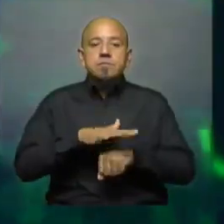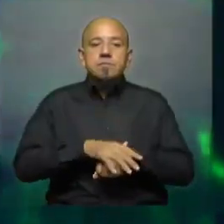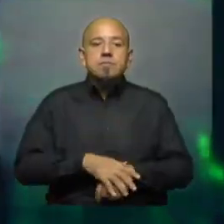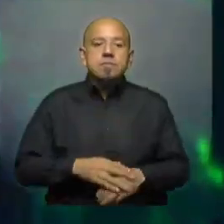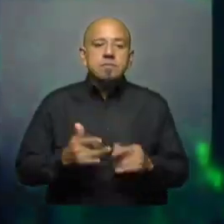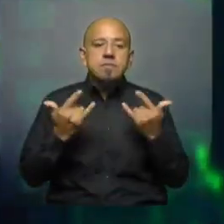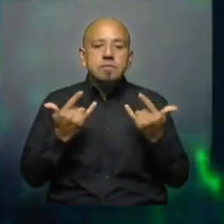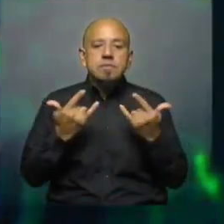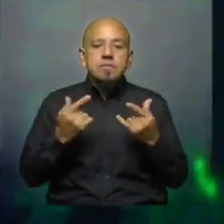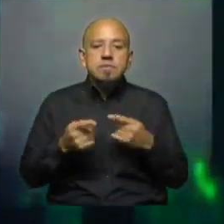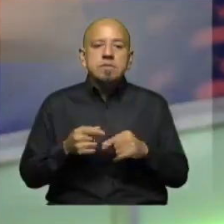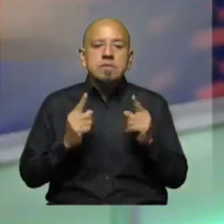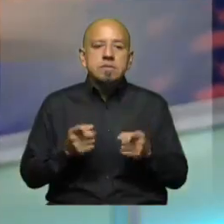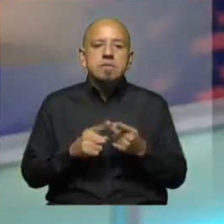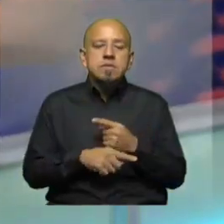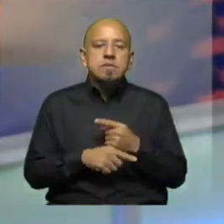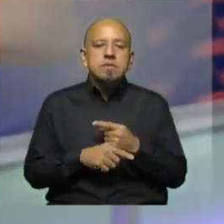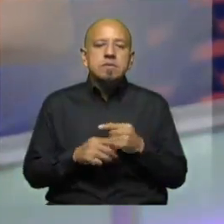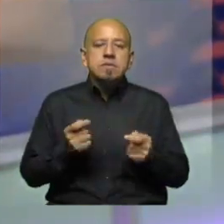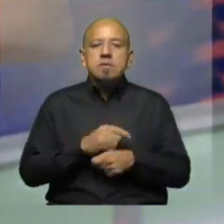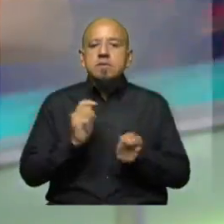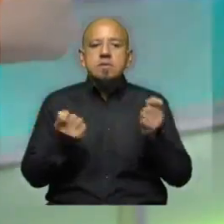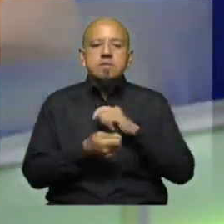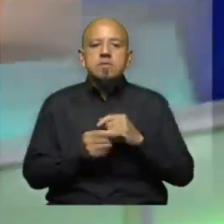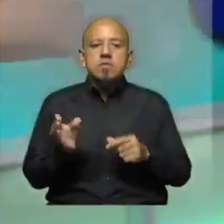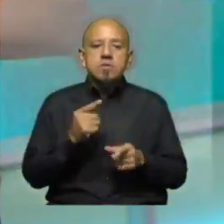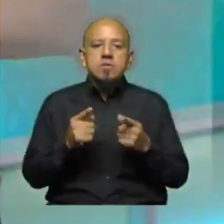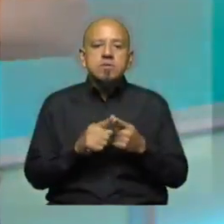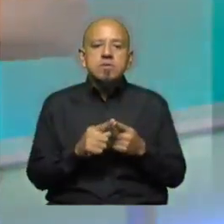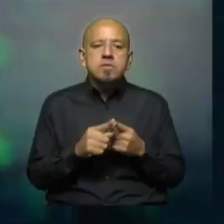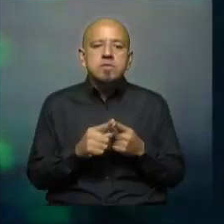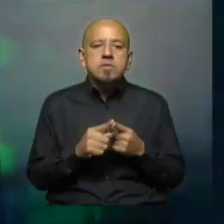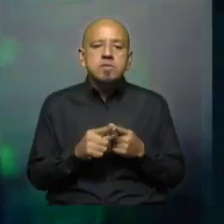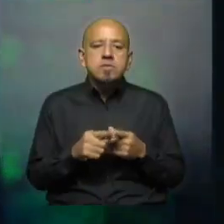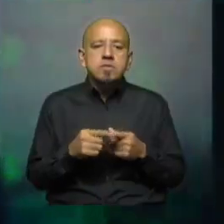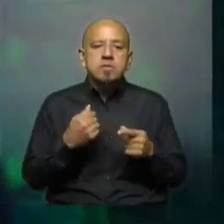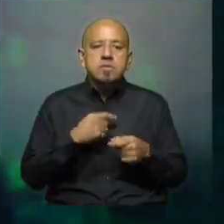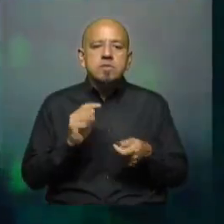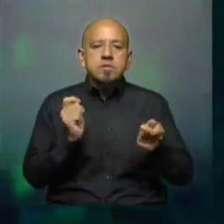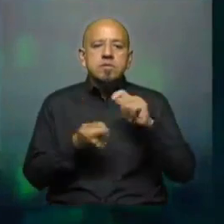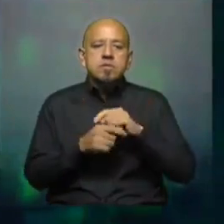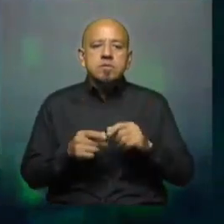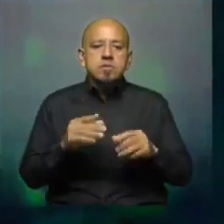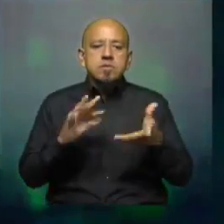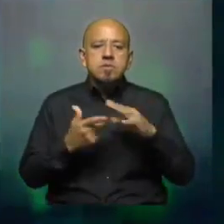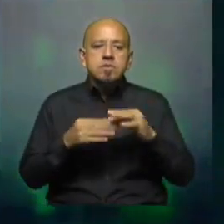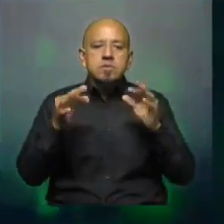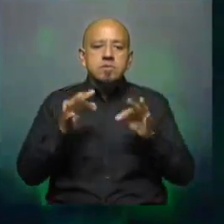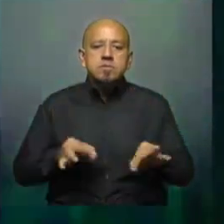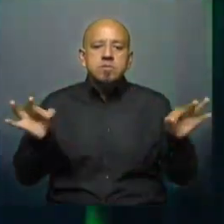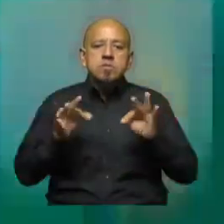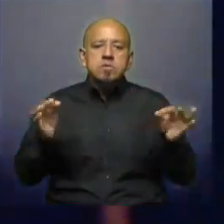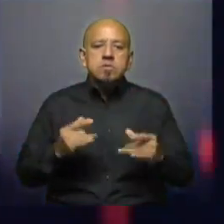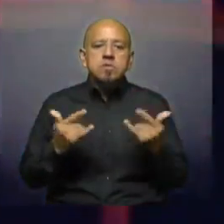también. Muy distintos momentos, sí, ha cambiado absolutamente, todo. Absolutamente, ha cambiado todo, ¿no? Y hemos cambiado también en los estilos musicales. Hemos ido del rock